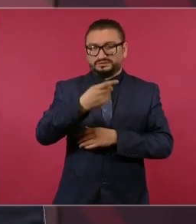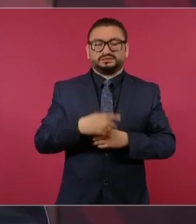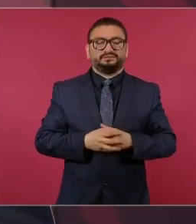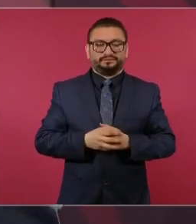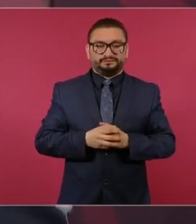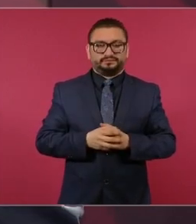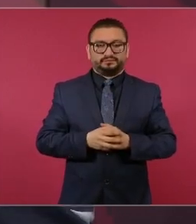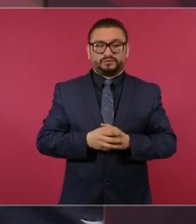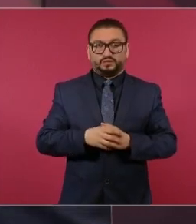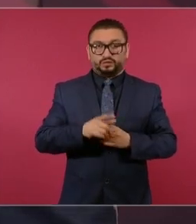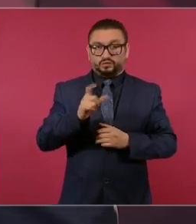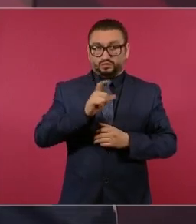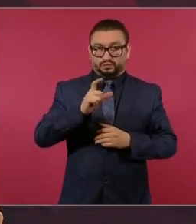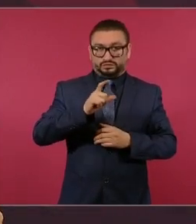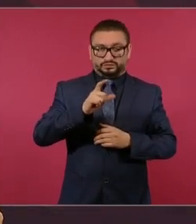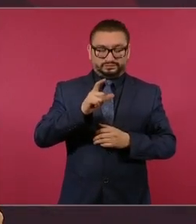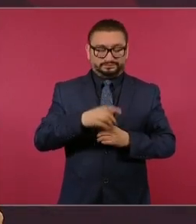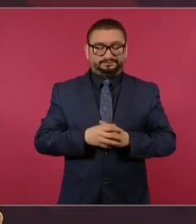entre un pueblo